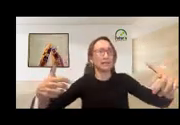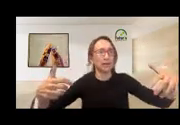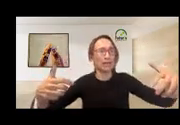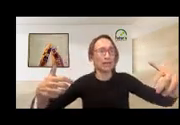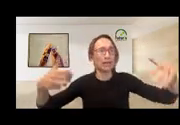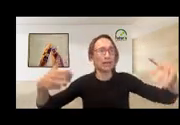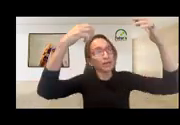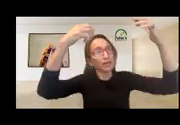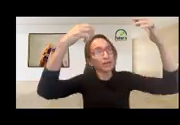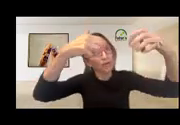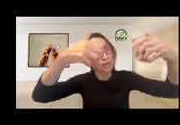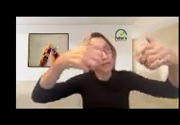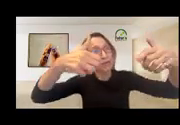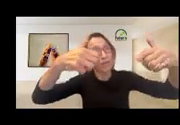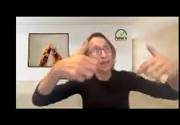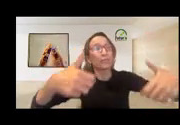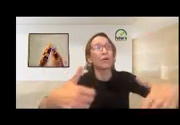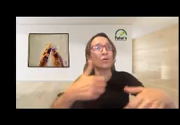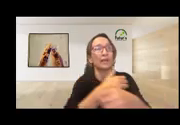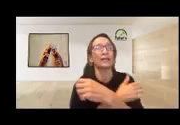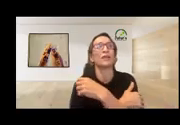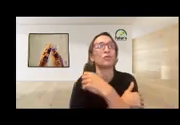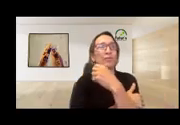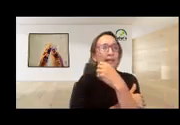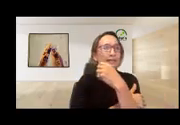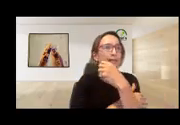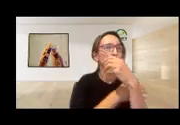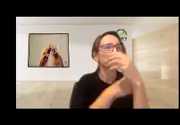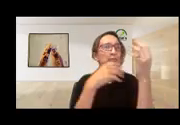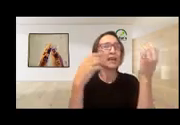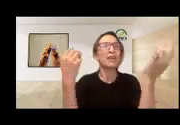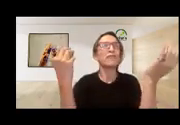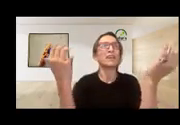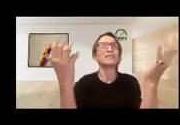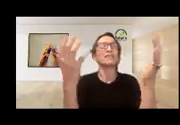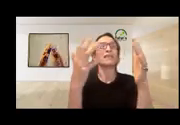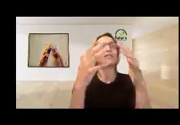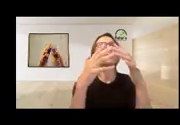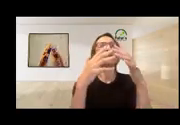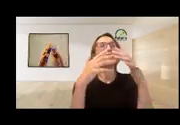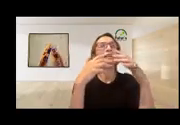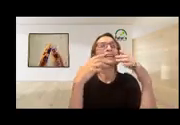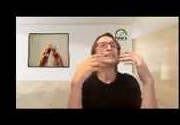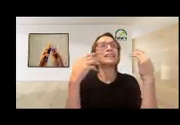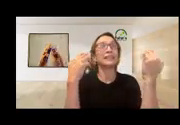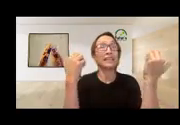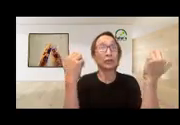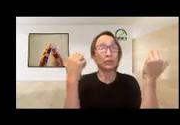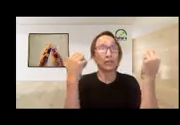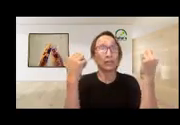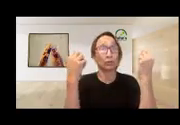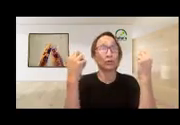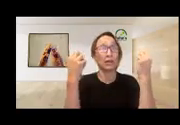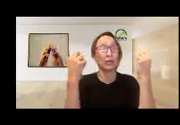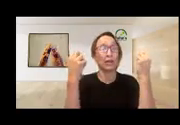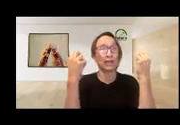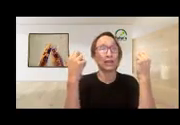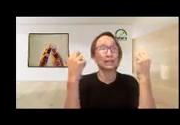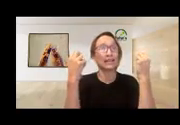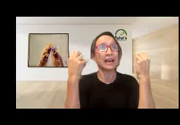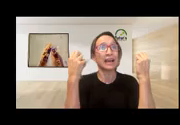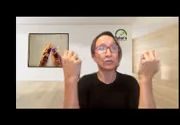nuevo nivel de estabilidad, que es un nivel más bajo de los mares. En fin, tiene sentido